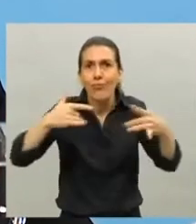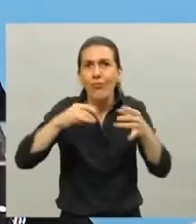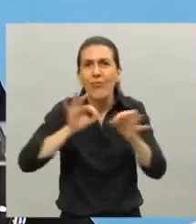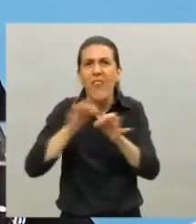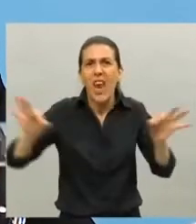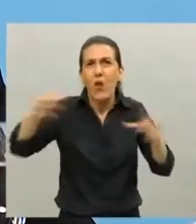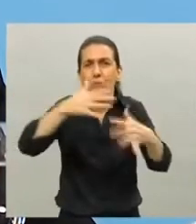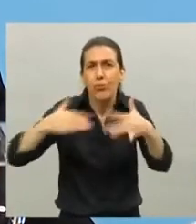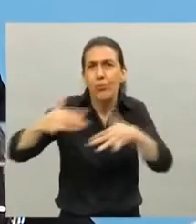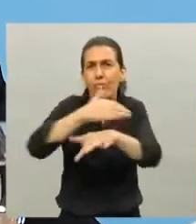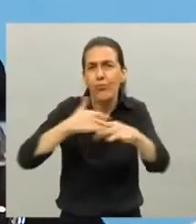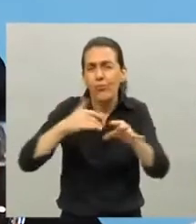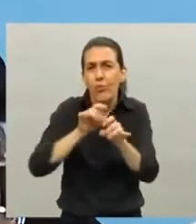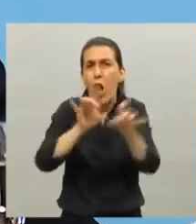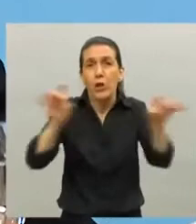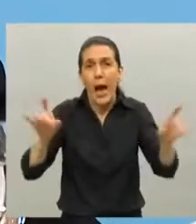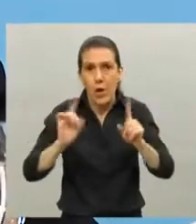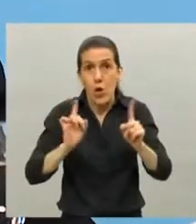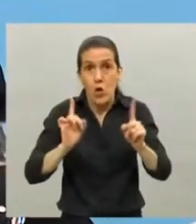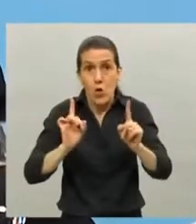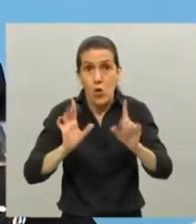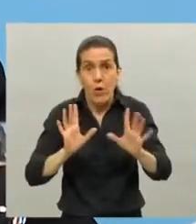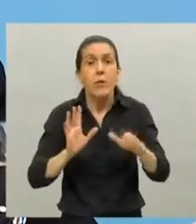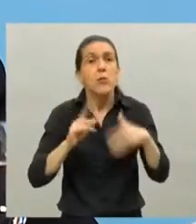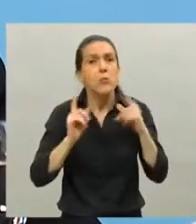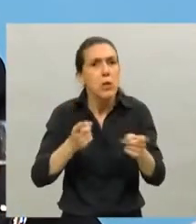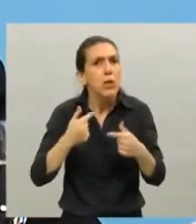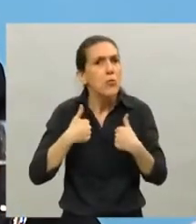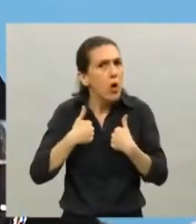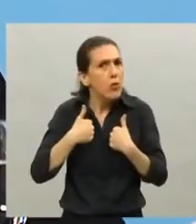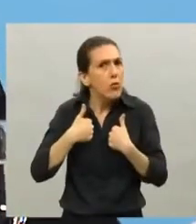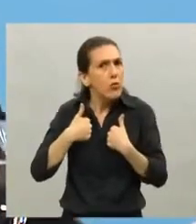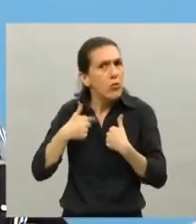virus, con esa idea que tantas veces repetí